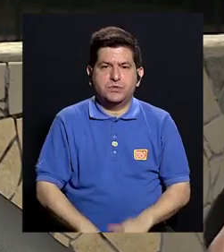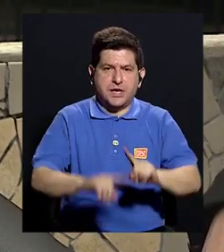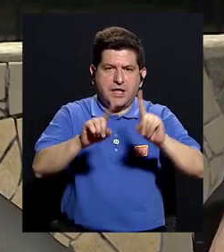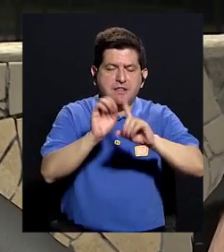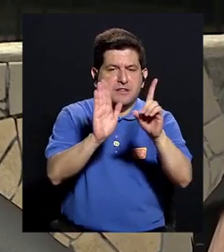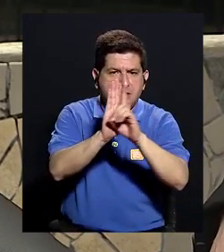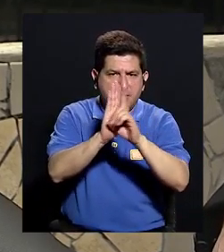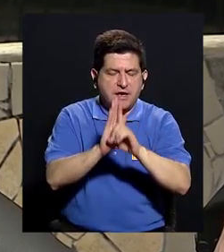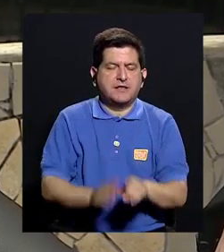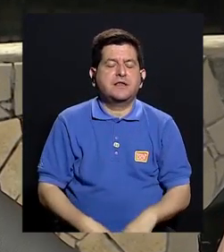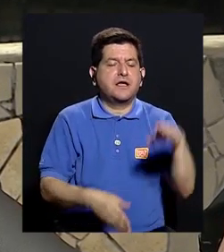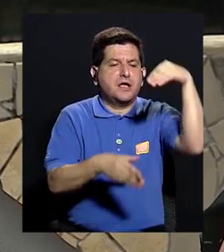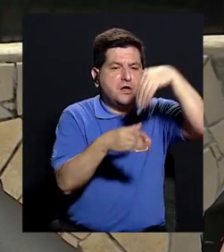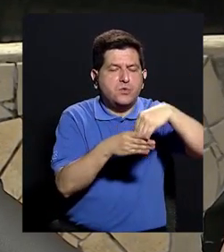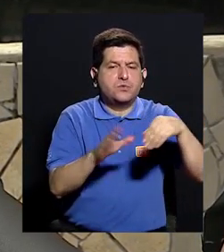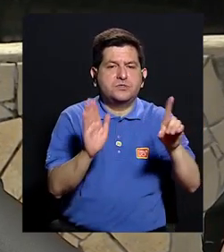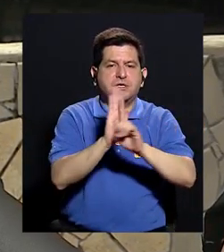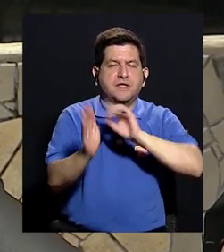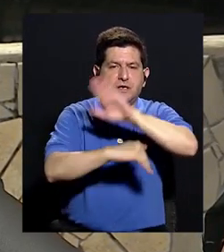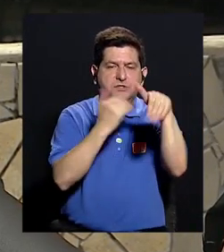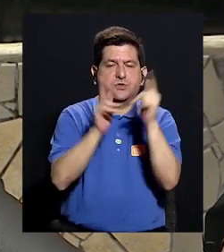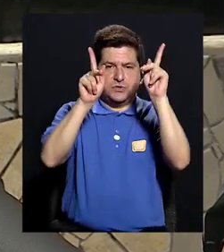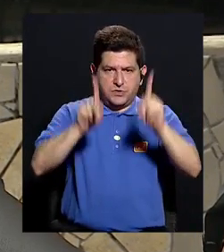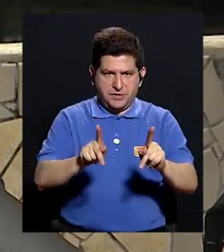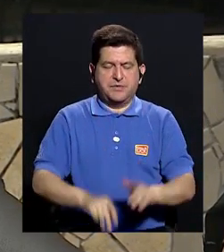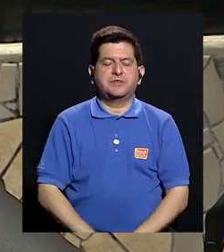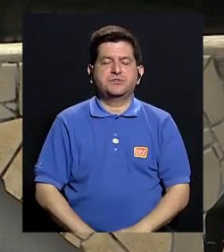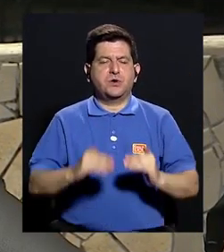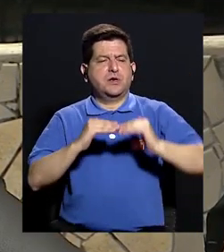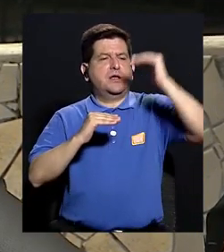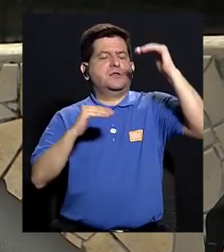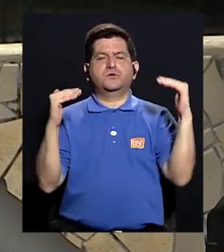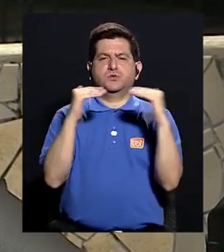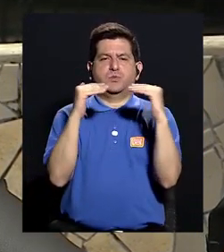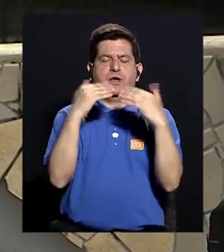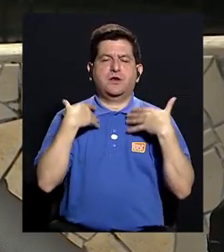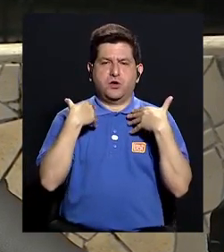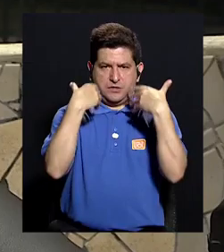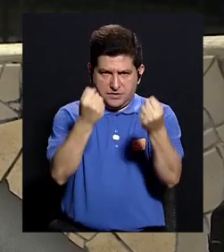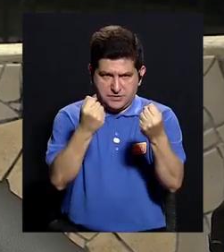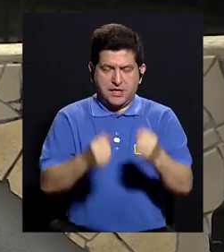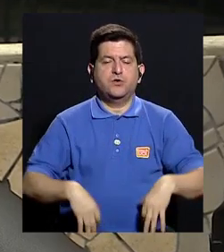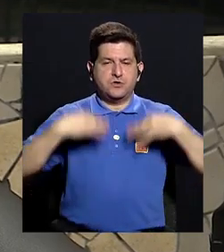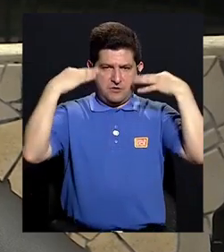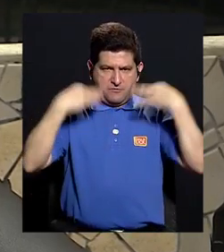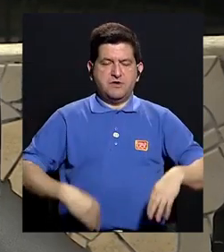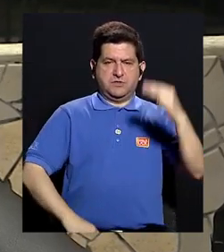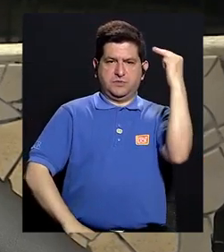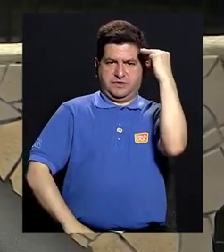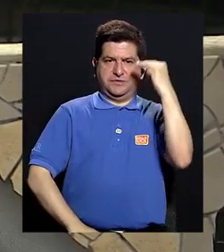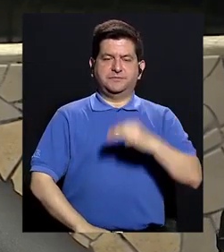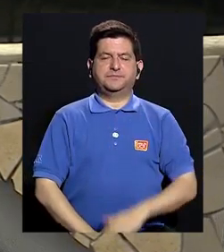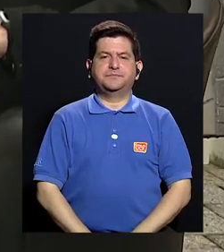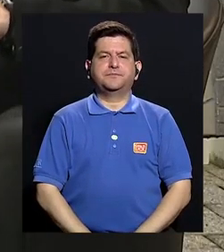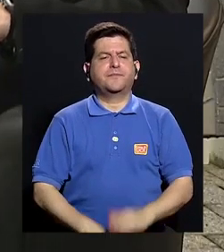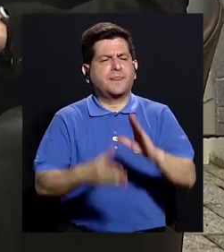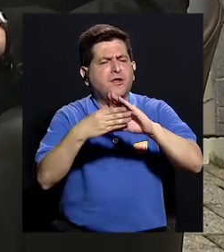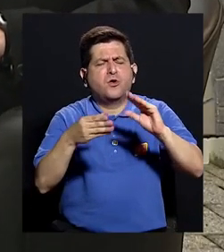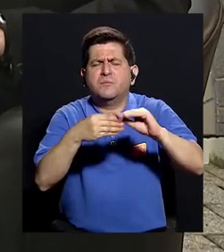entre otros derechos, el derecho de toda persona al disfrute del más alto nivel posible de salud física y mental.